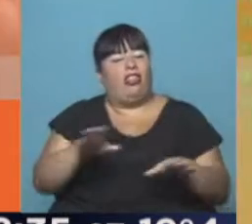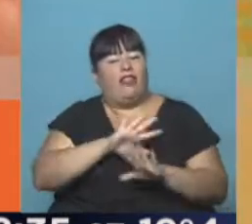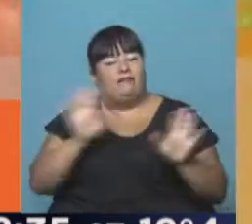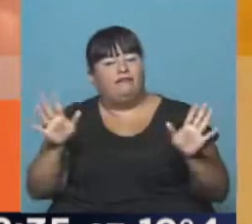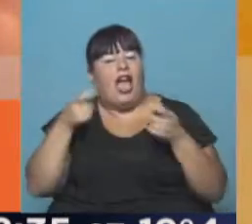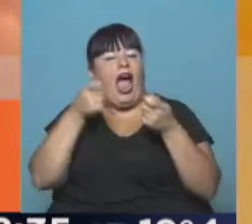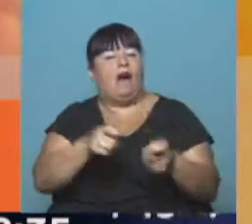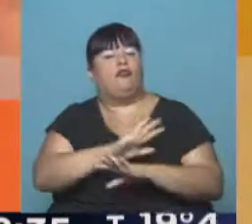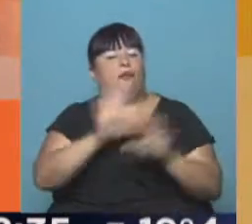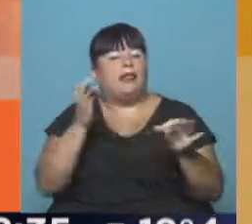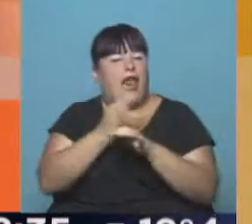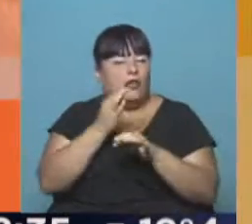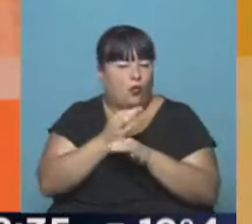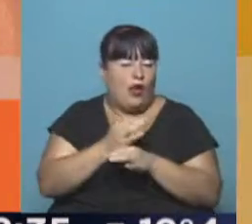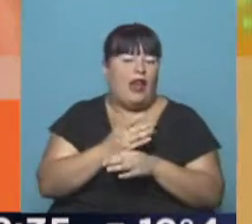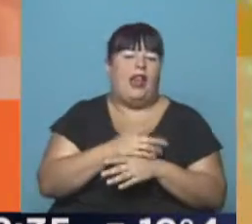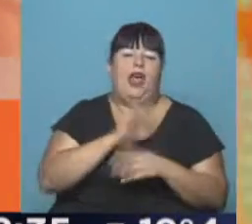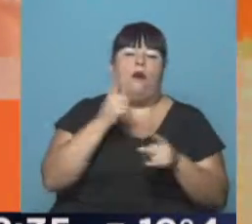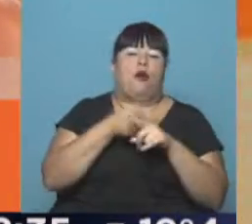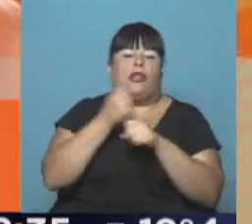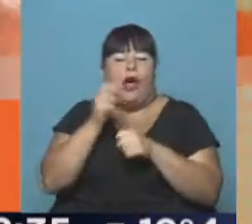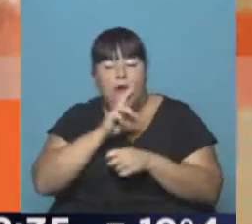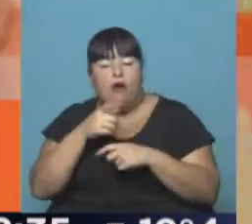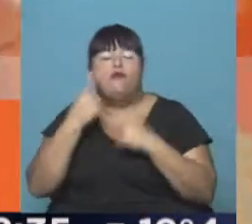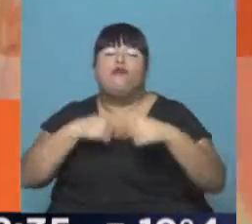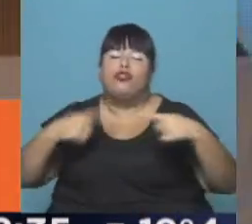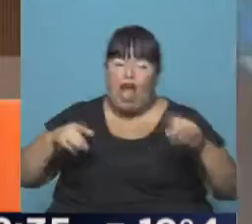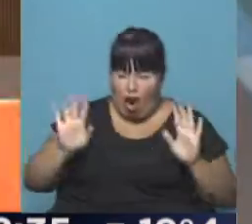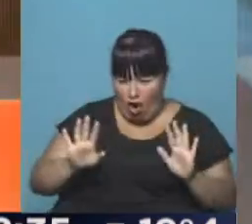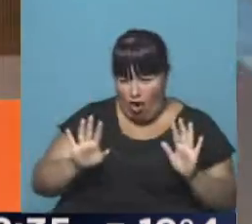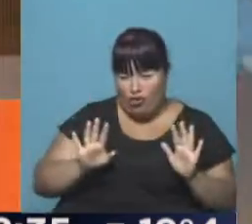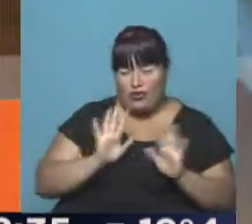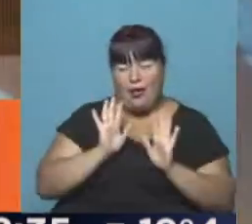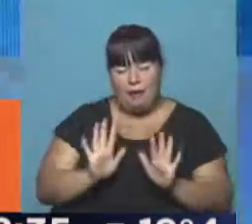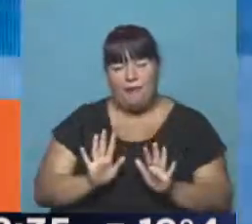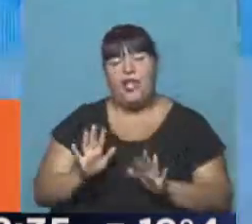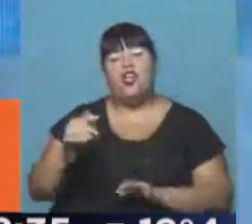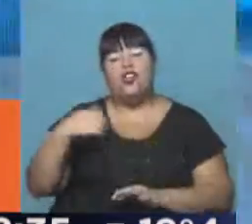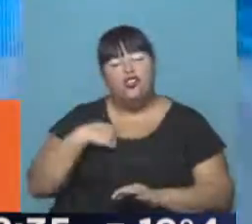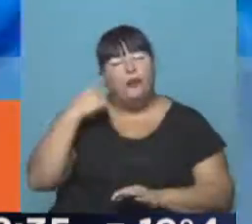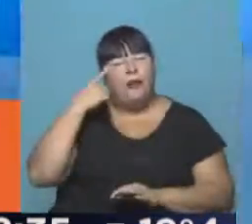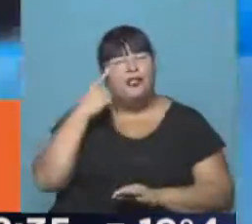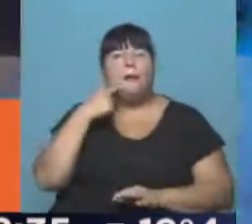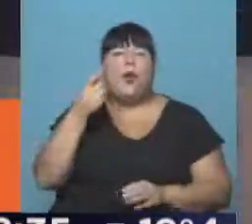ese acompañamiento, tal vez la fuerza laboral de las mujeres. Hay varias cosas, digo. Yo me preguntaría,